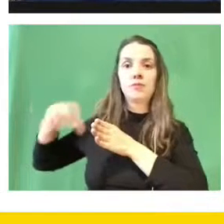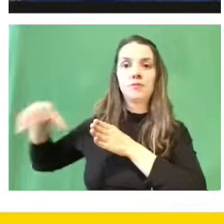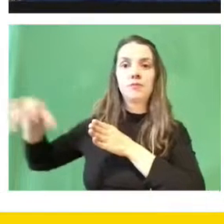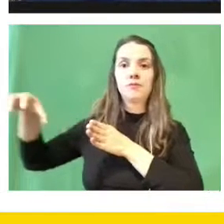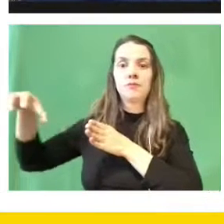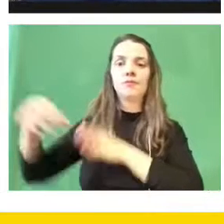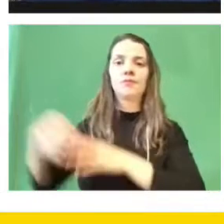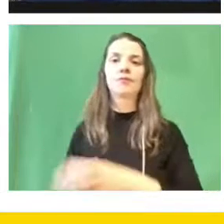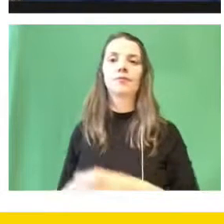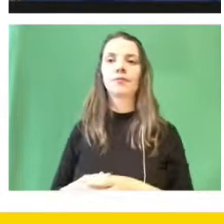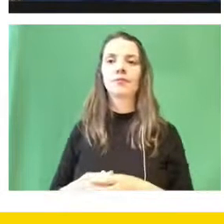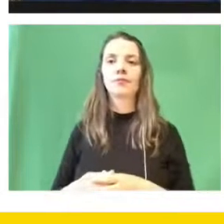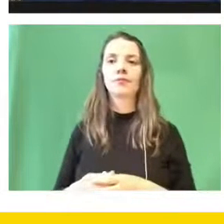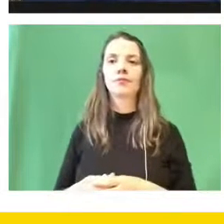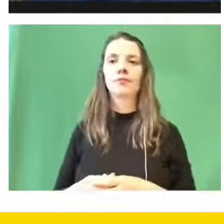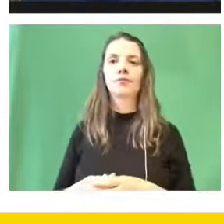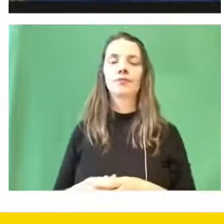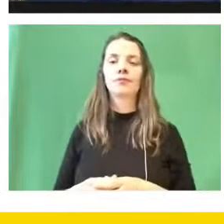Siguiente.